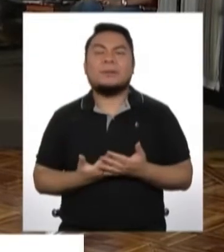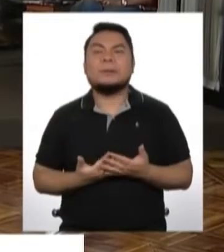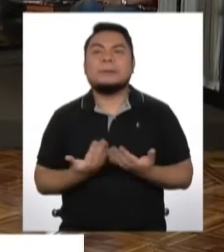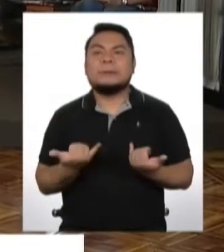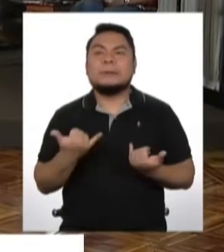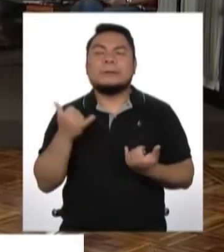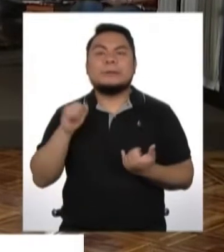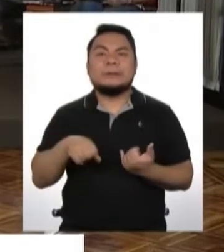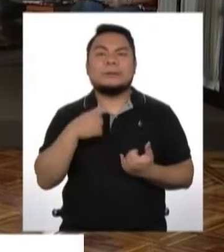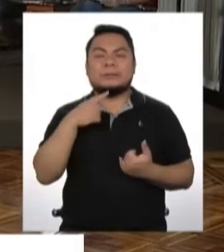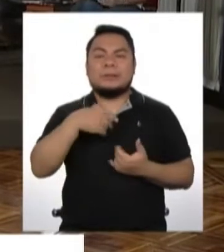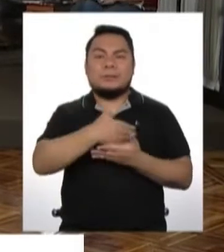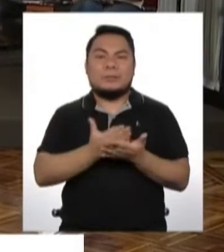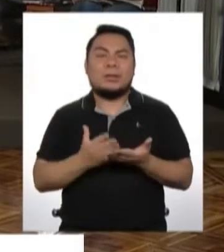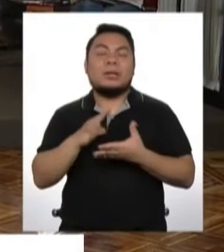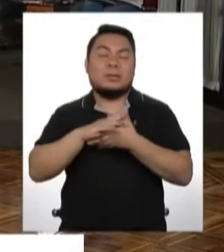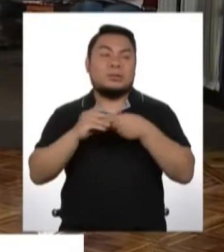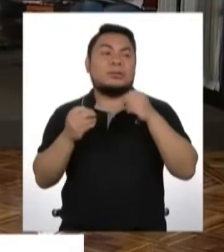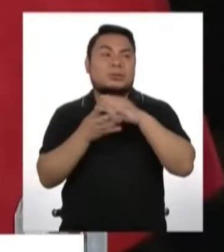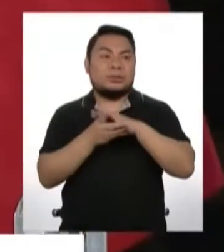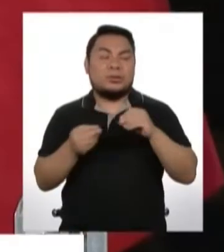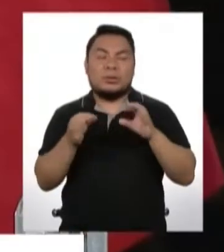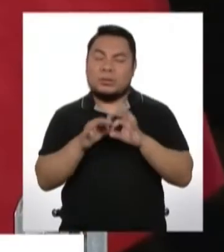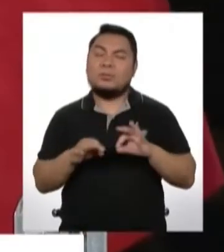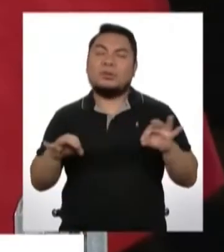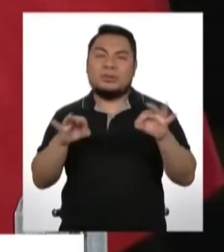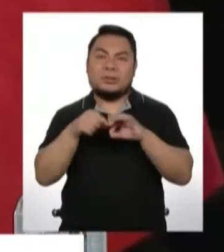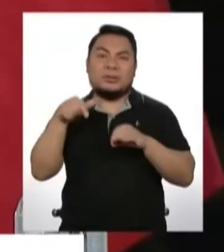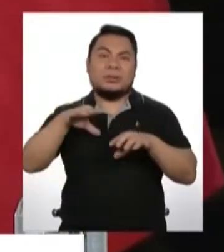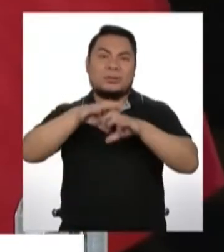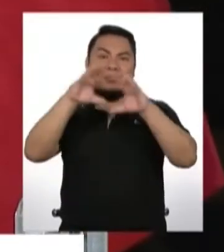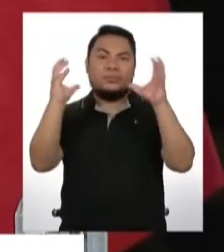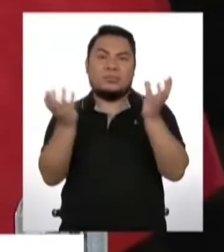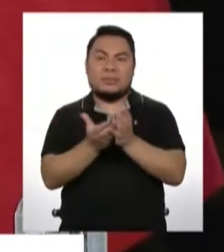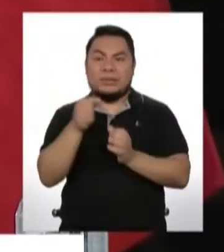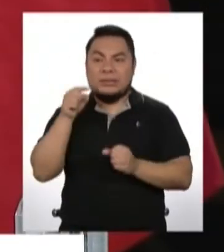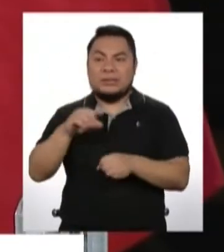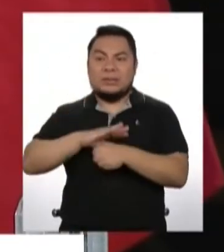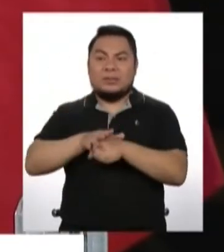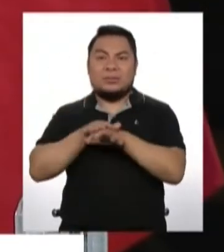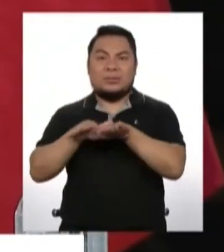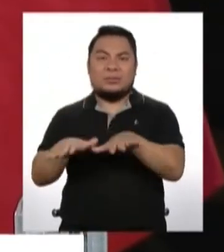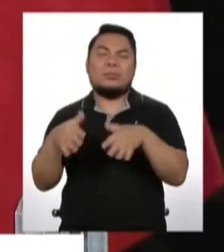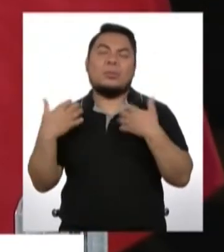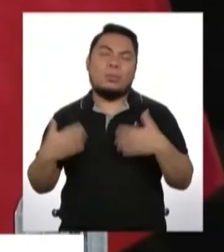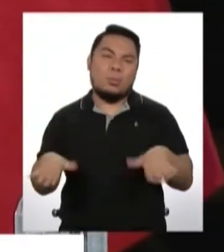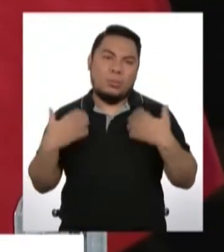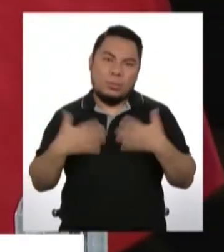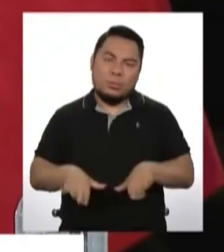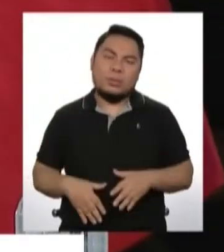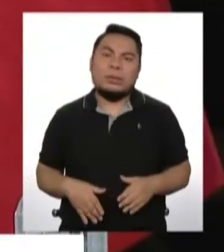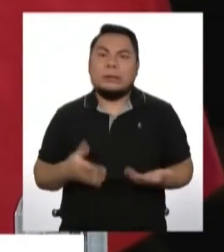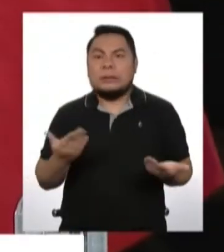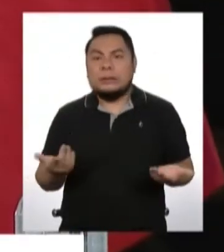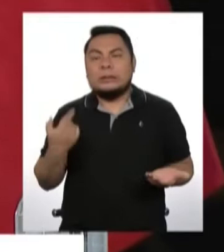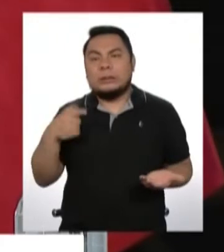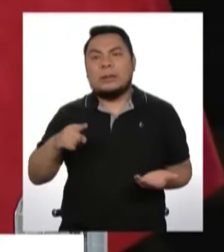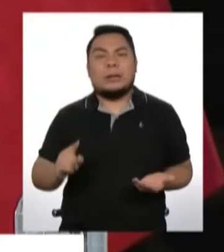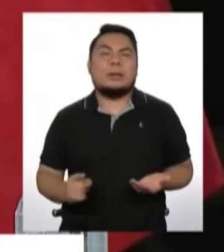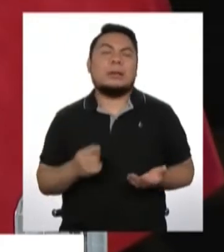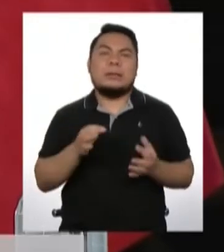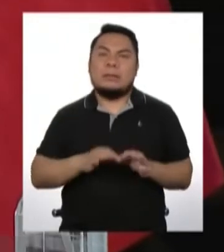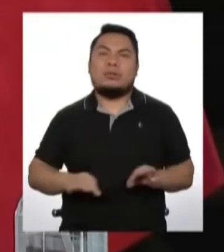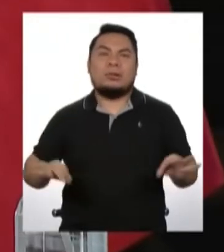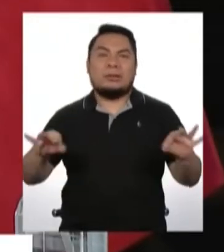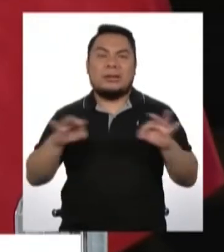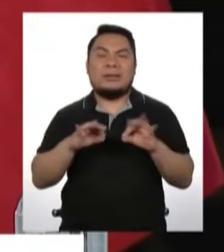ser parte de la historia de la humanidad, ¿no? Este COVID-19 marca un hito en la historia, no del Perú, de la